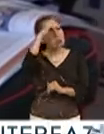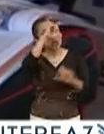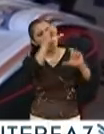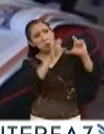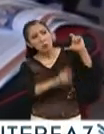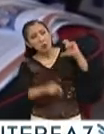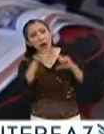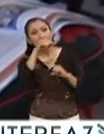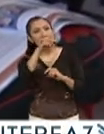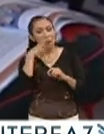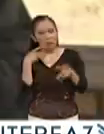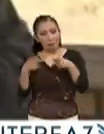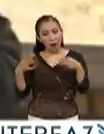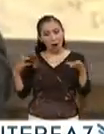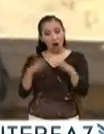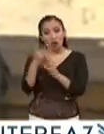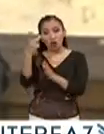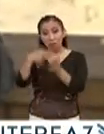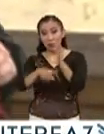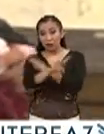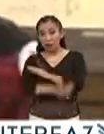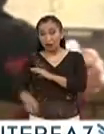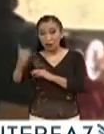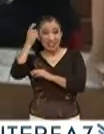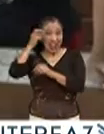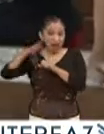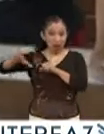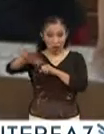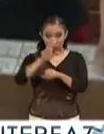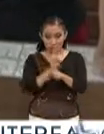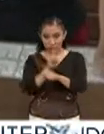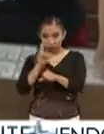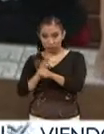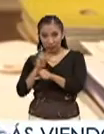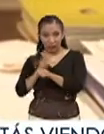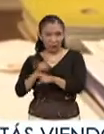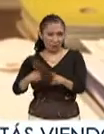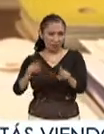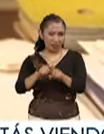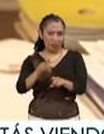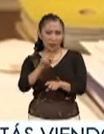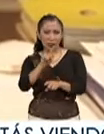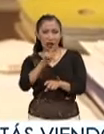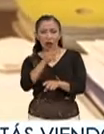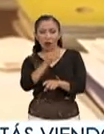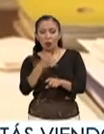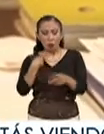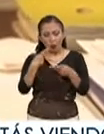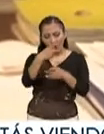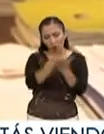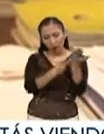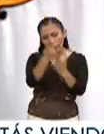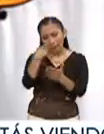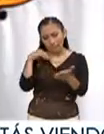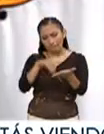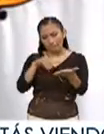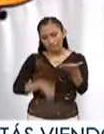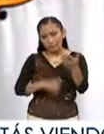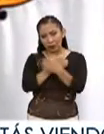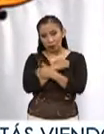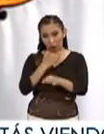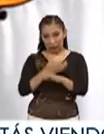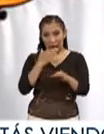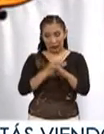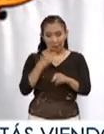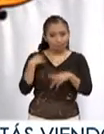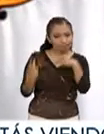nacional y está elaborando junto con más de 2.200 directores, supervisores y actores pedagógicos un programa estratégico de educación. Estamos haciendo